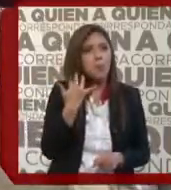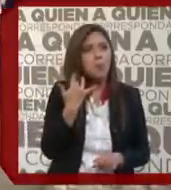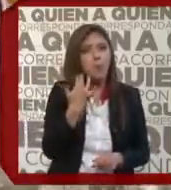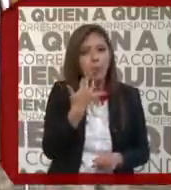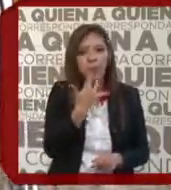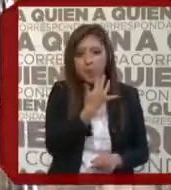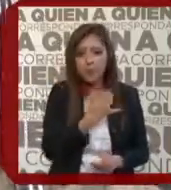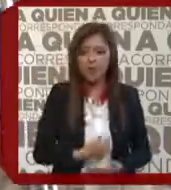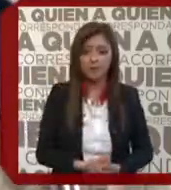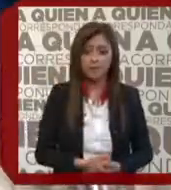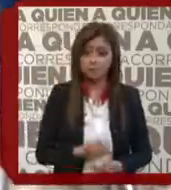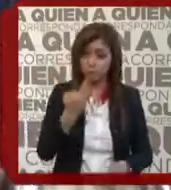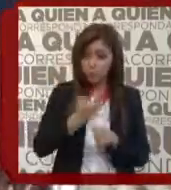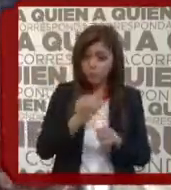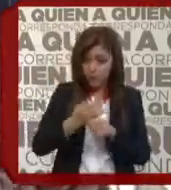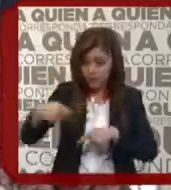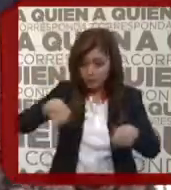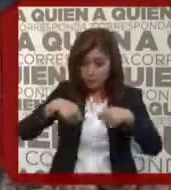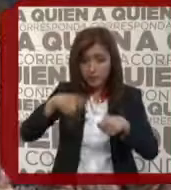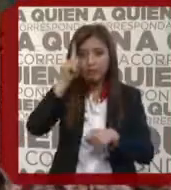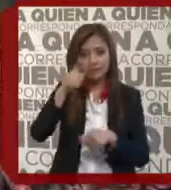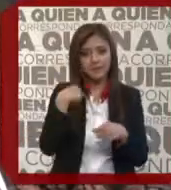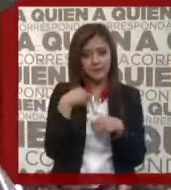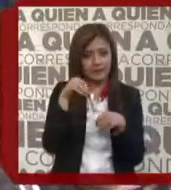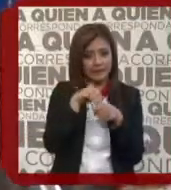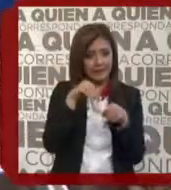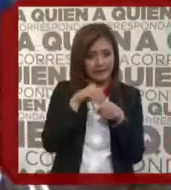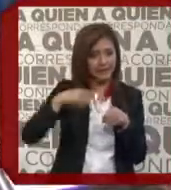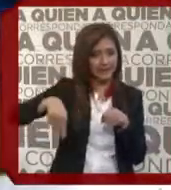E ingredientes que son secretos de la casa.